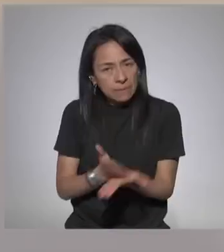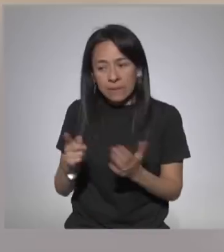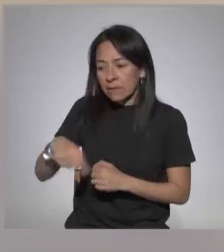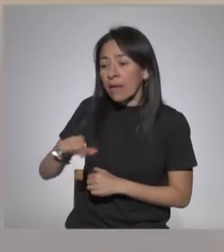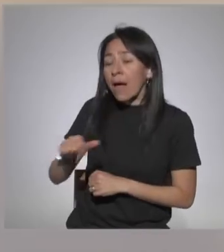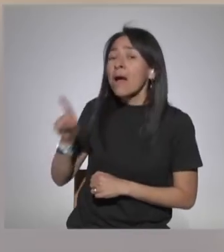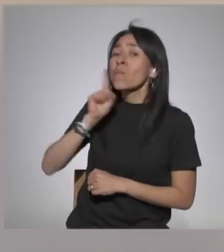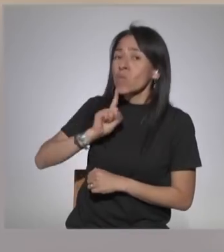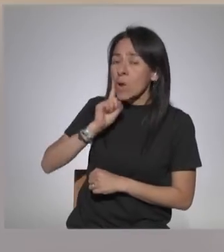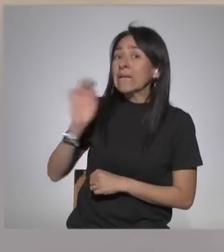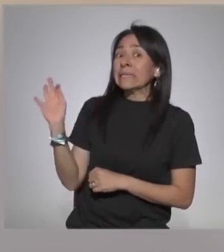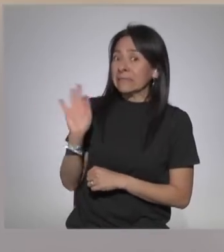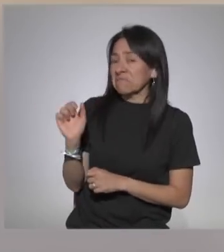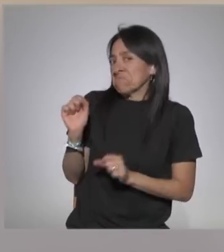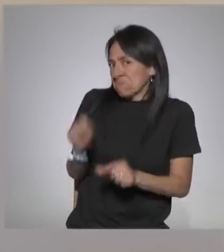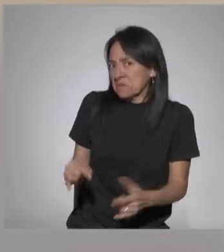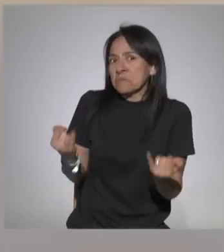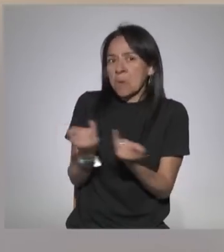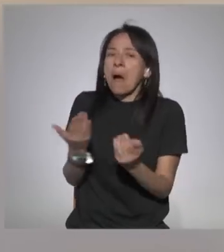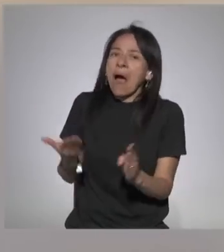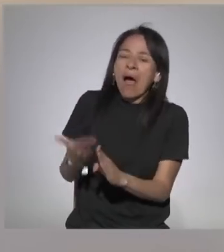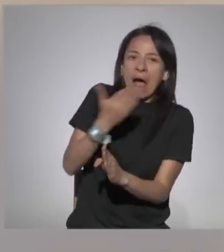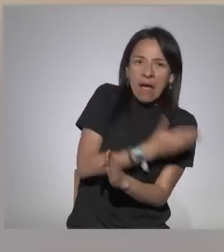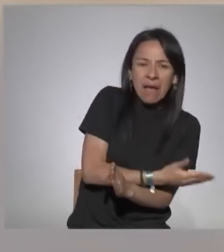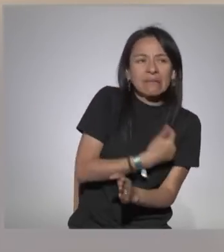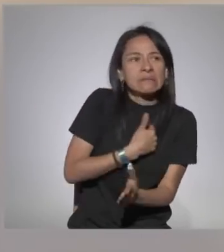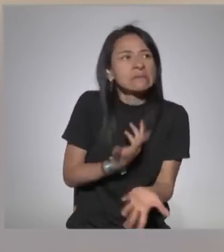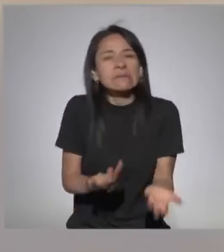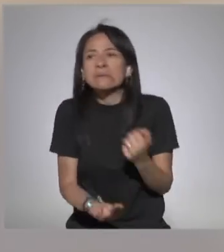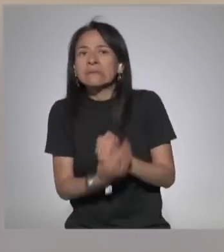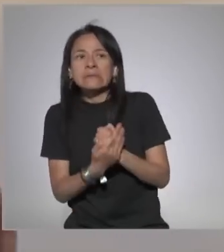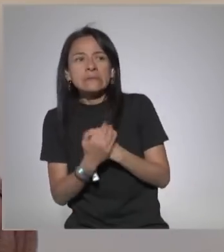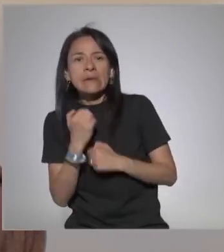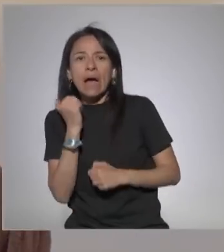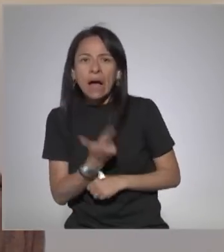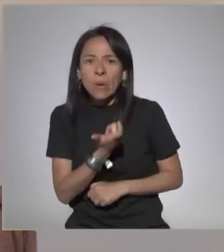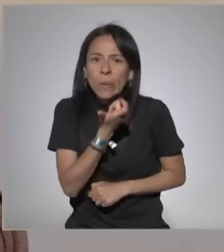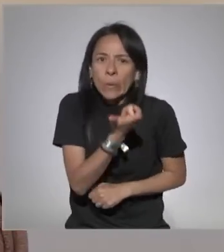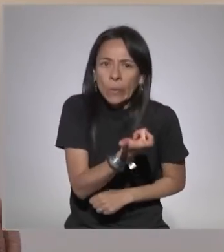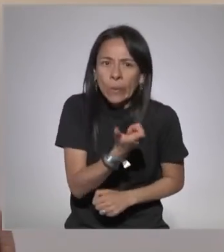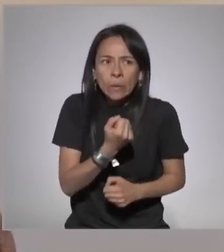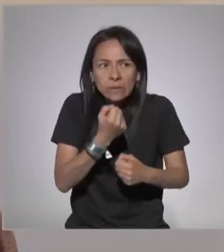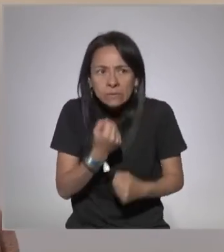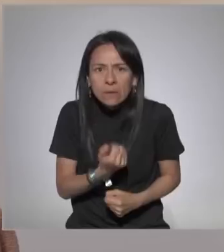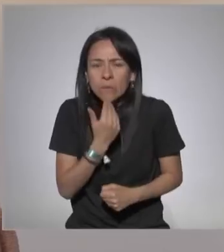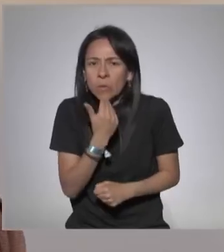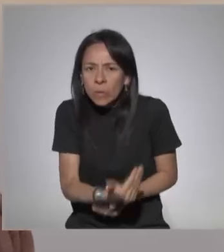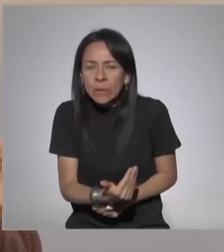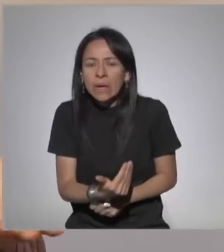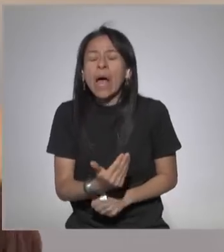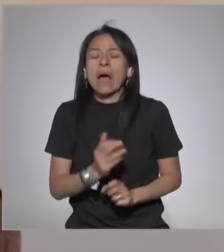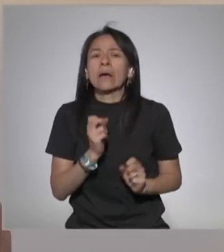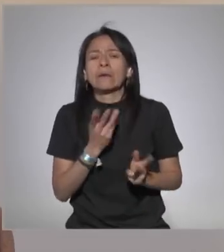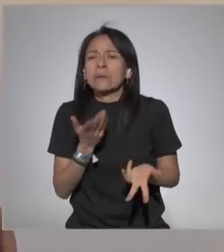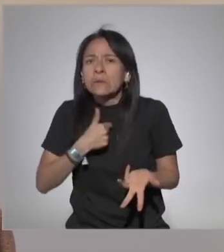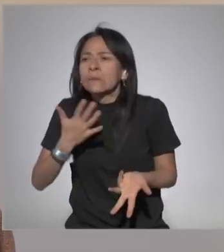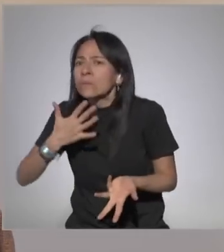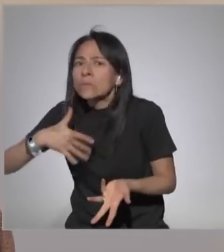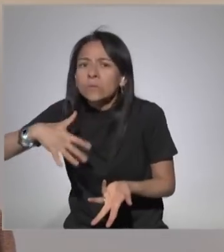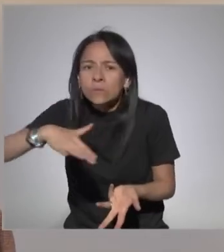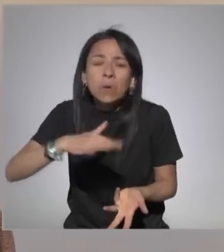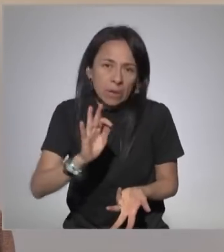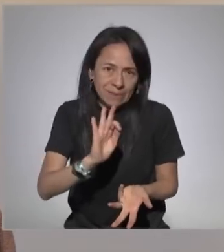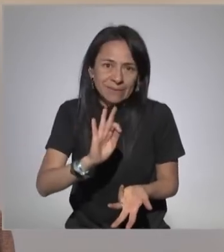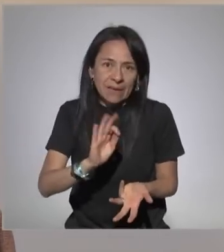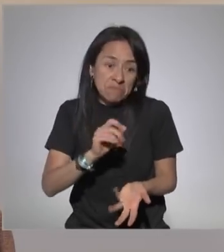la protección, ¿no? La protección económica y para entrarle a esos roles. Pero ahorita ya va a haber quien también